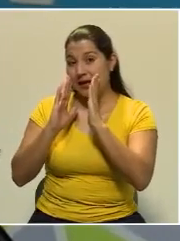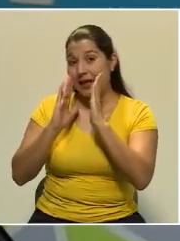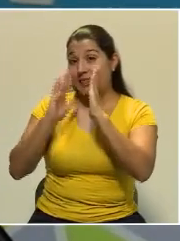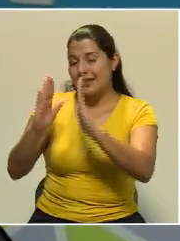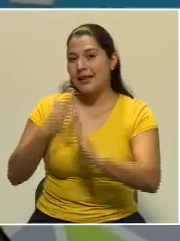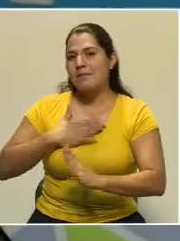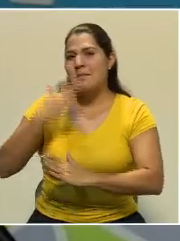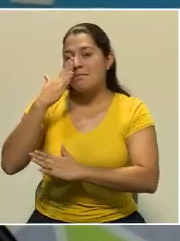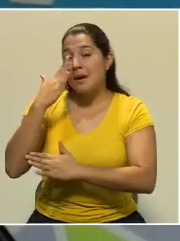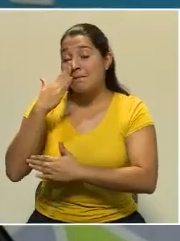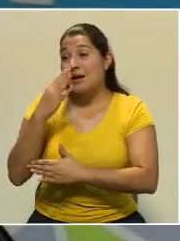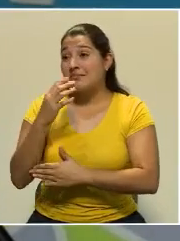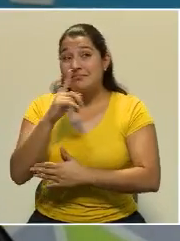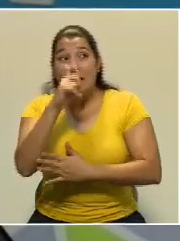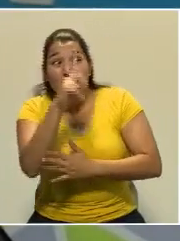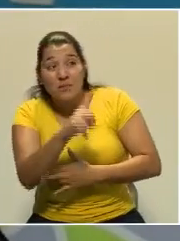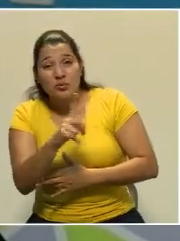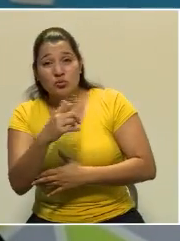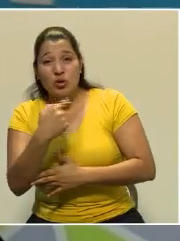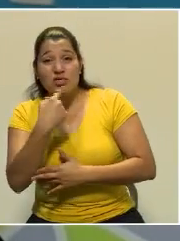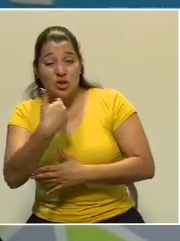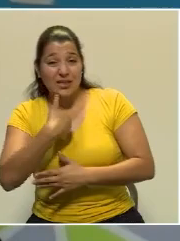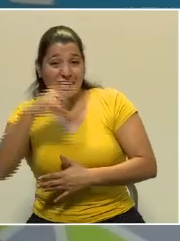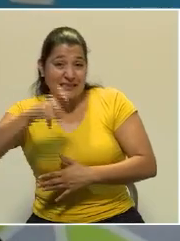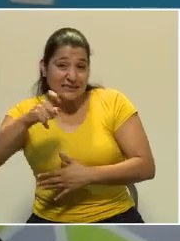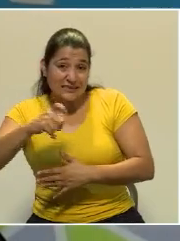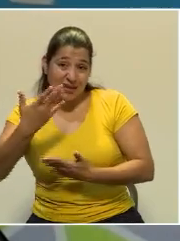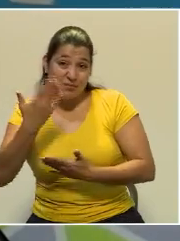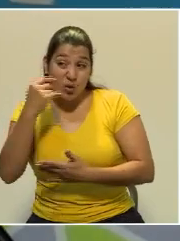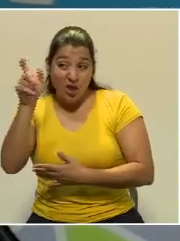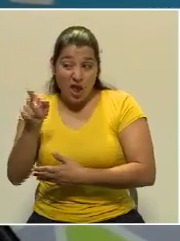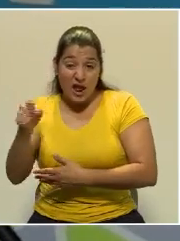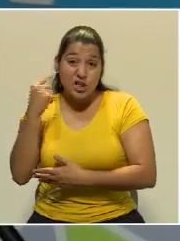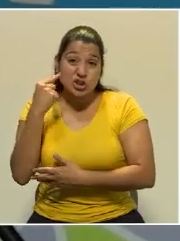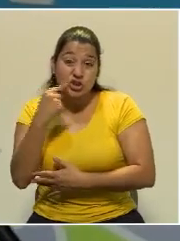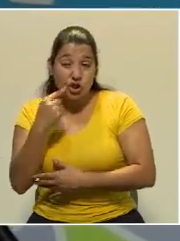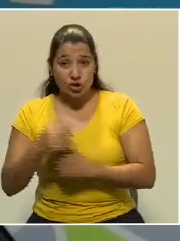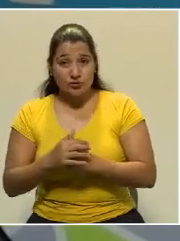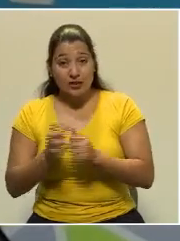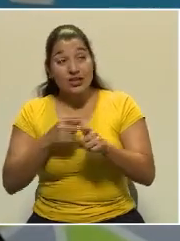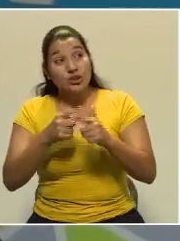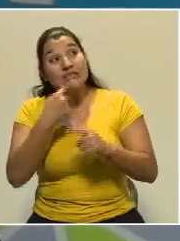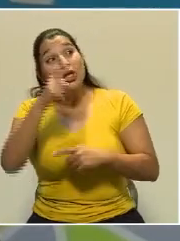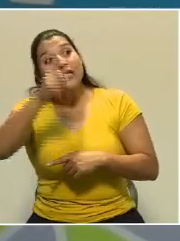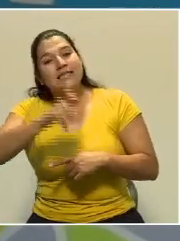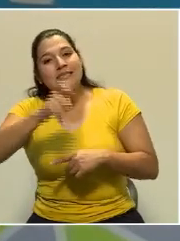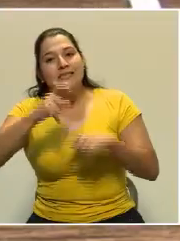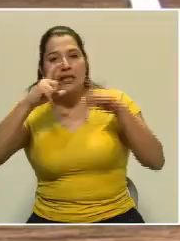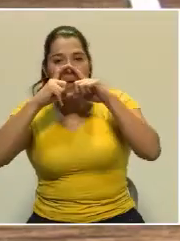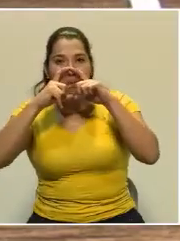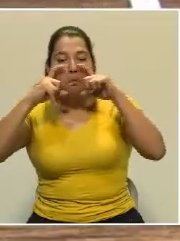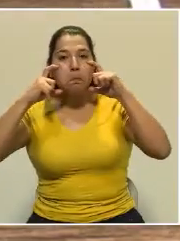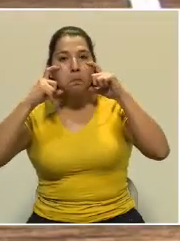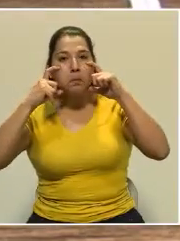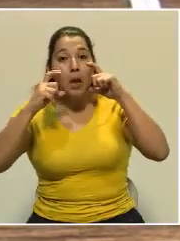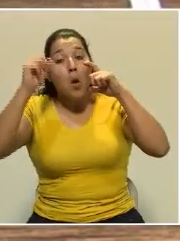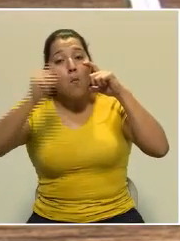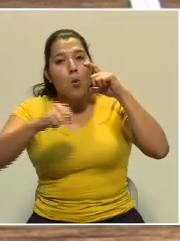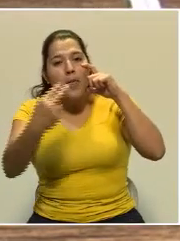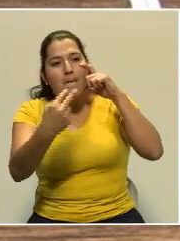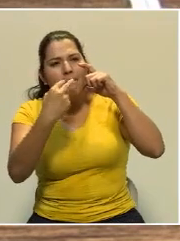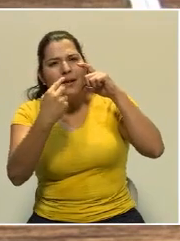sordo, para poder comunicarse con su familia y con su entorno laboral. Entonces nos solicitó unas mascarillas que se pudiera ver la